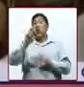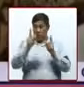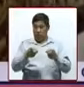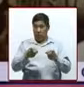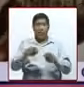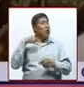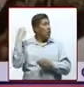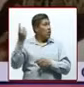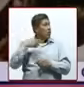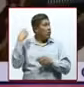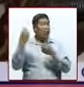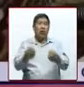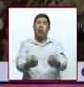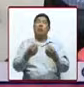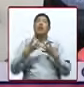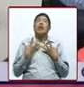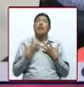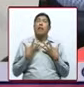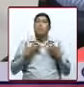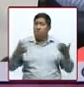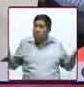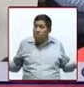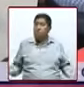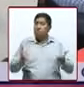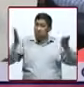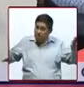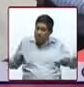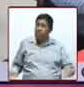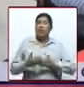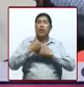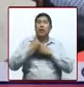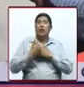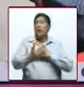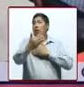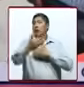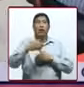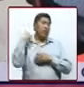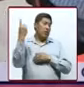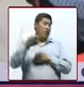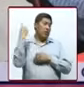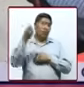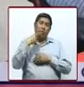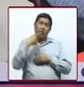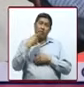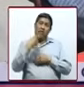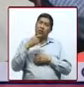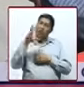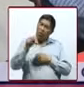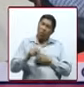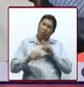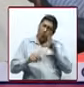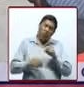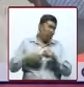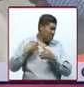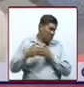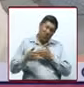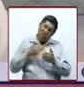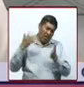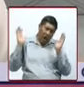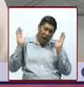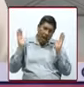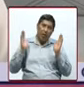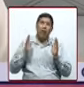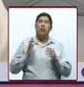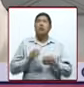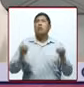está, siempre me da un aliento para salir adelante. Siempre me dice, Claudia, no, esto va a pasar.